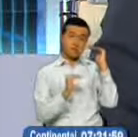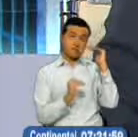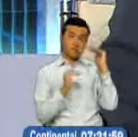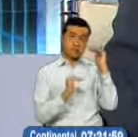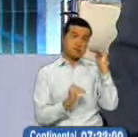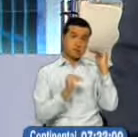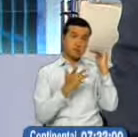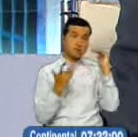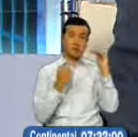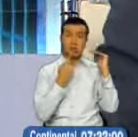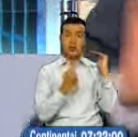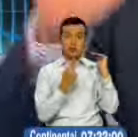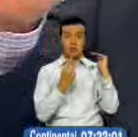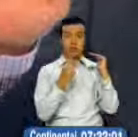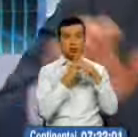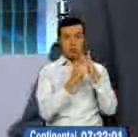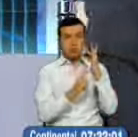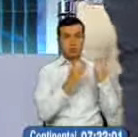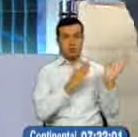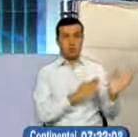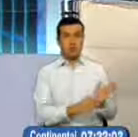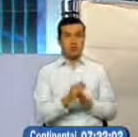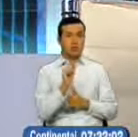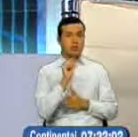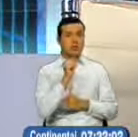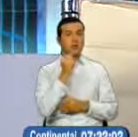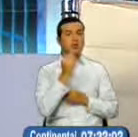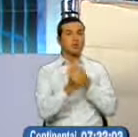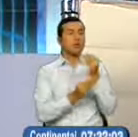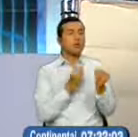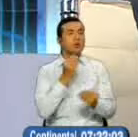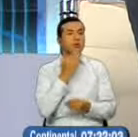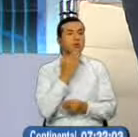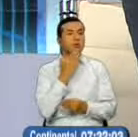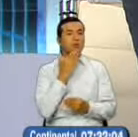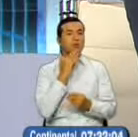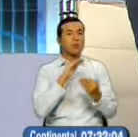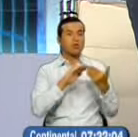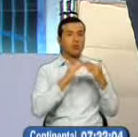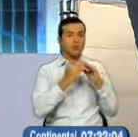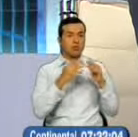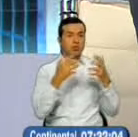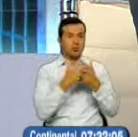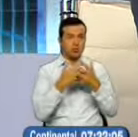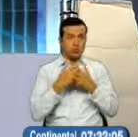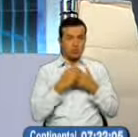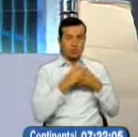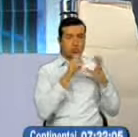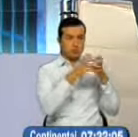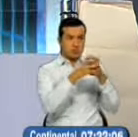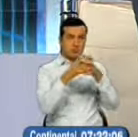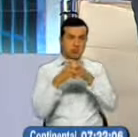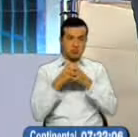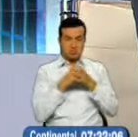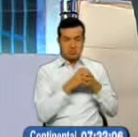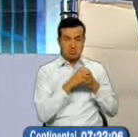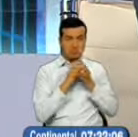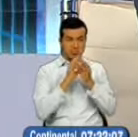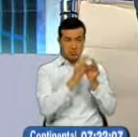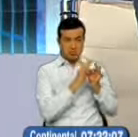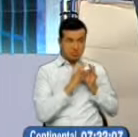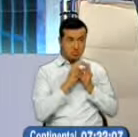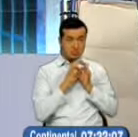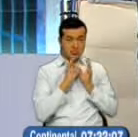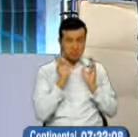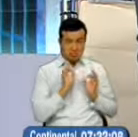porque se establecieron varios instrumentos, ya terminó Negrito, uno de los temas era las mancomunidades. Pero las mancomunidades no han tenido el efecto que uno